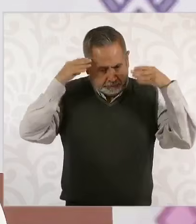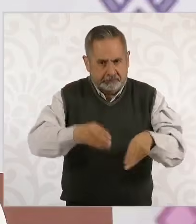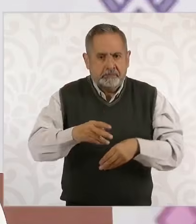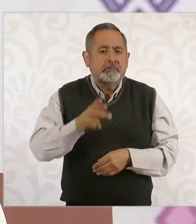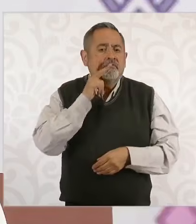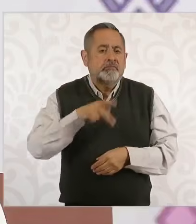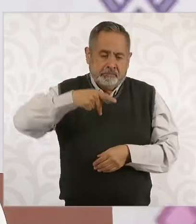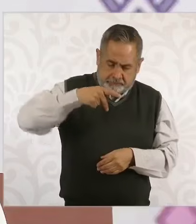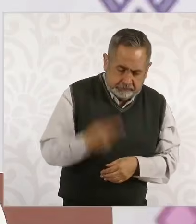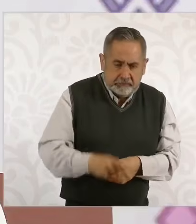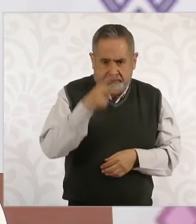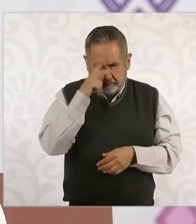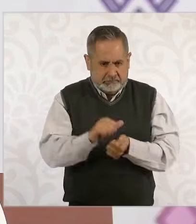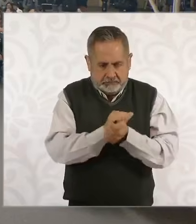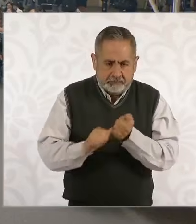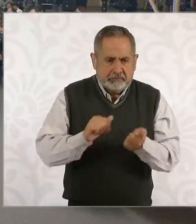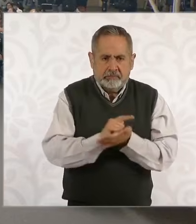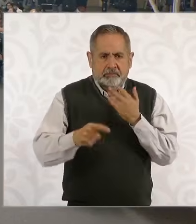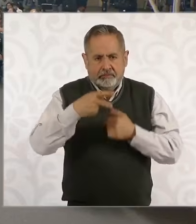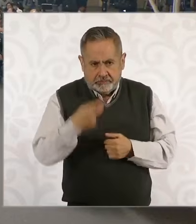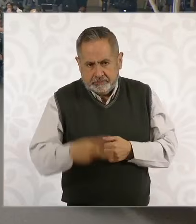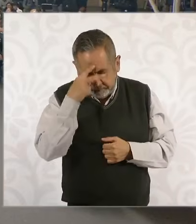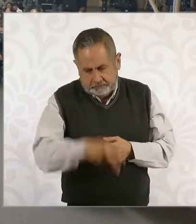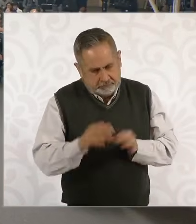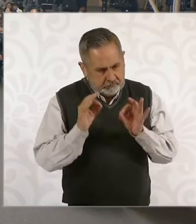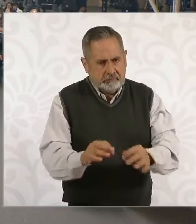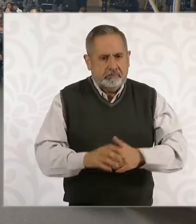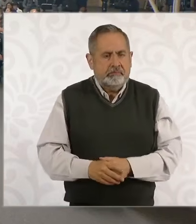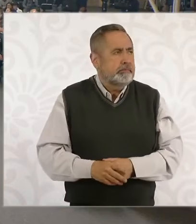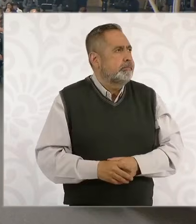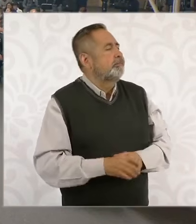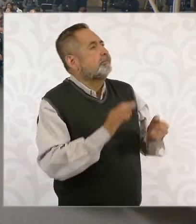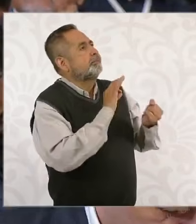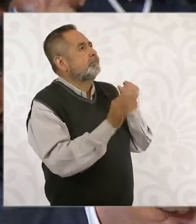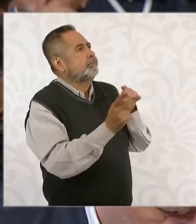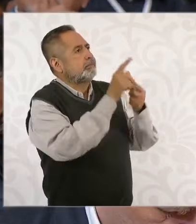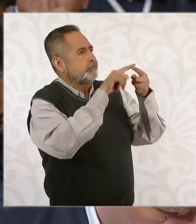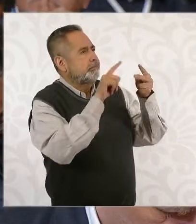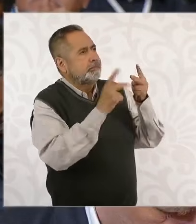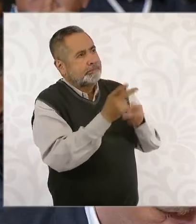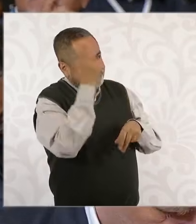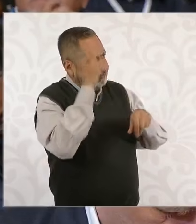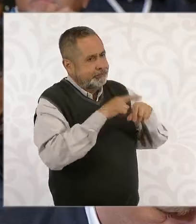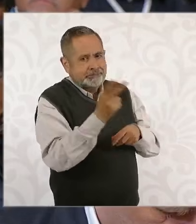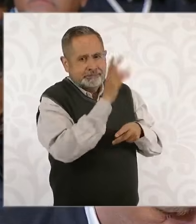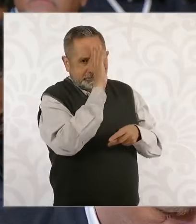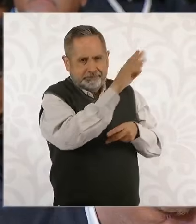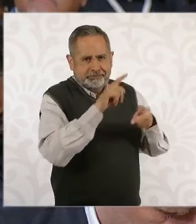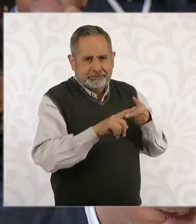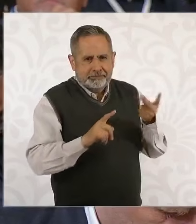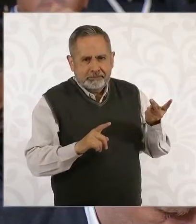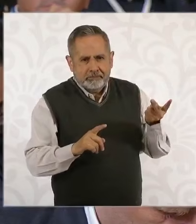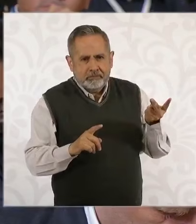los mexicanos y se refina en México. Sí, bueno, dos últimas preguntas en cuanto a esto para usted. Tiene que ver, no, para el director, para usted. Son las preguntas, no me